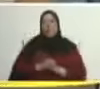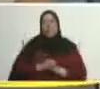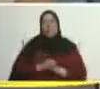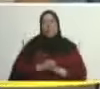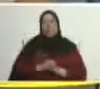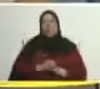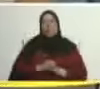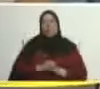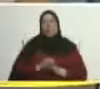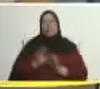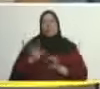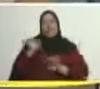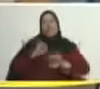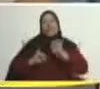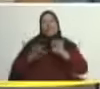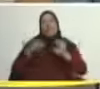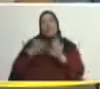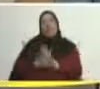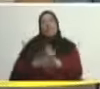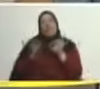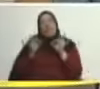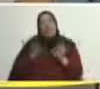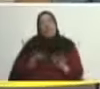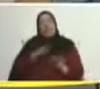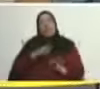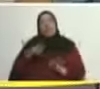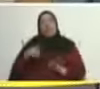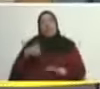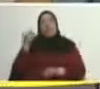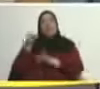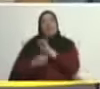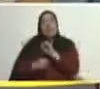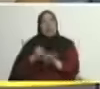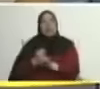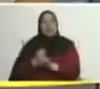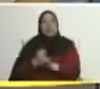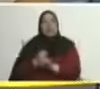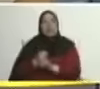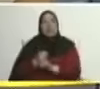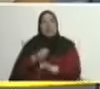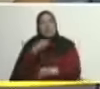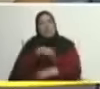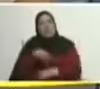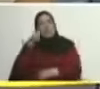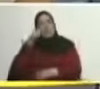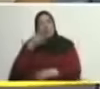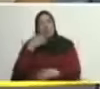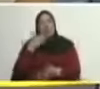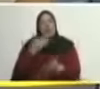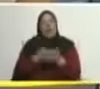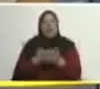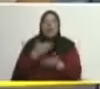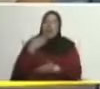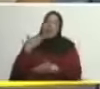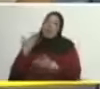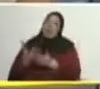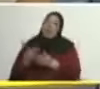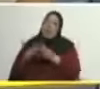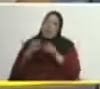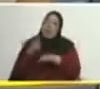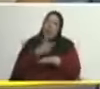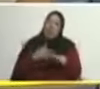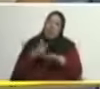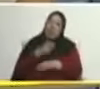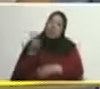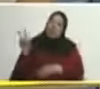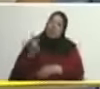para enfrentar los retos internacionales, los retos globales. Les agradezco al gobierno